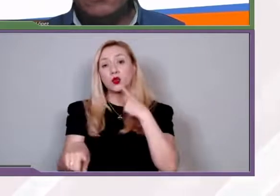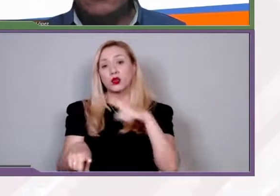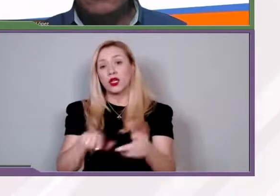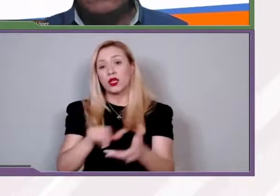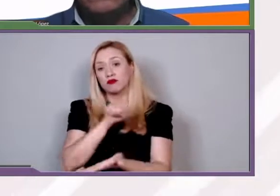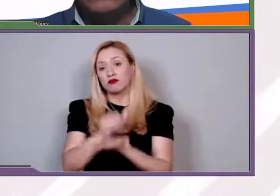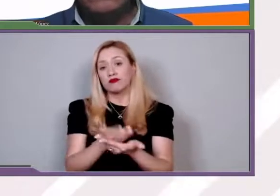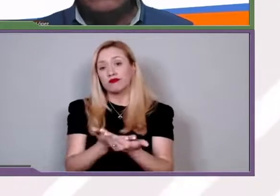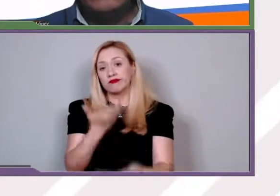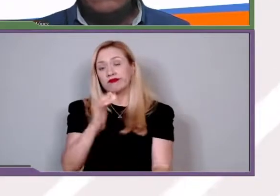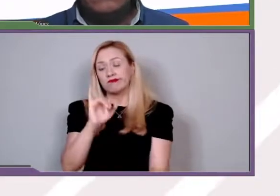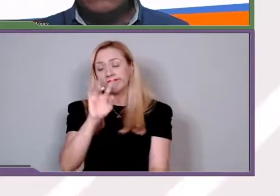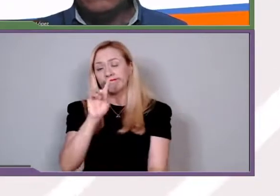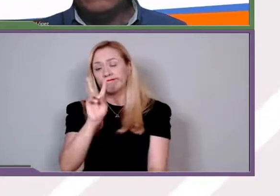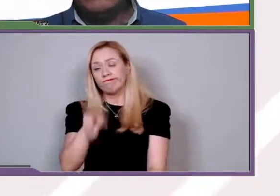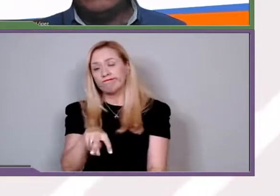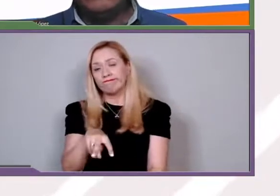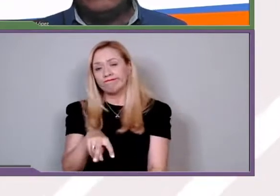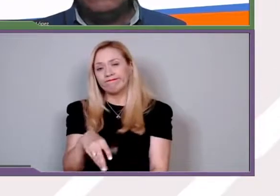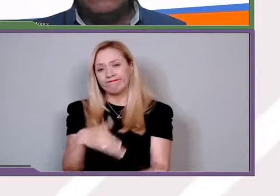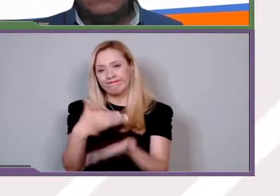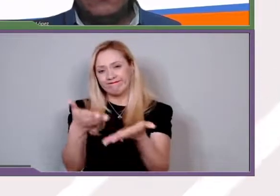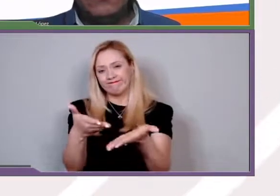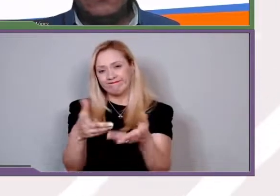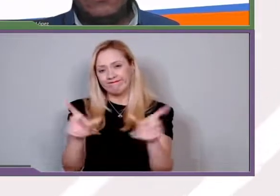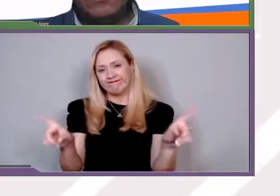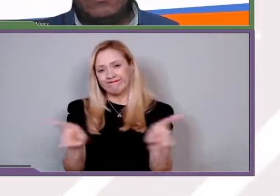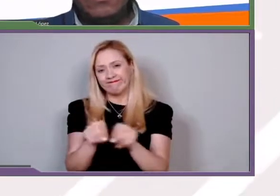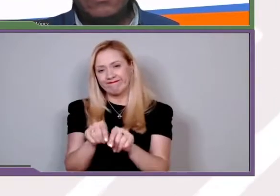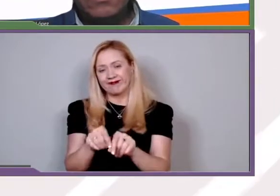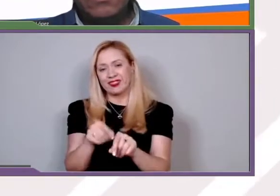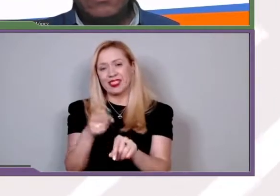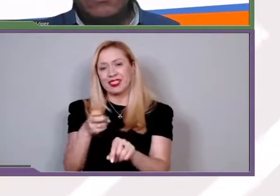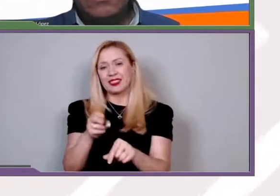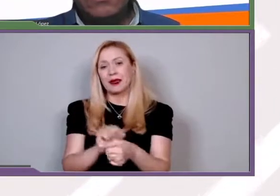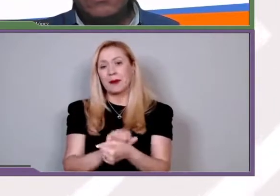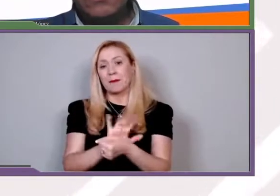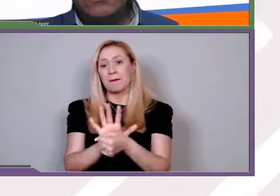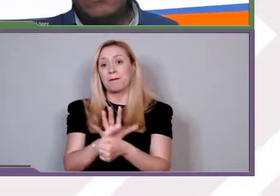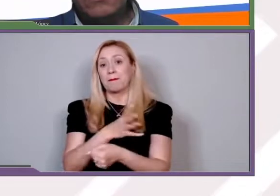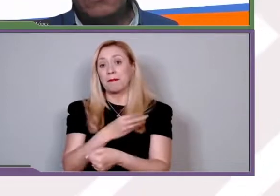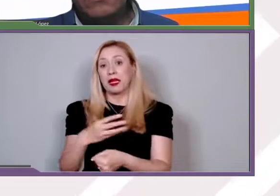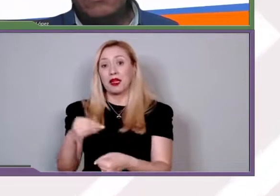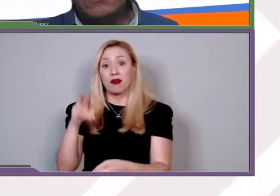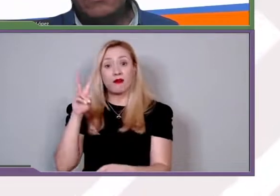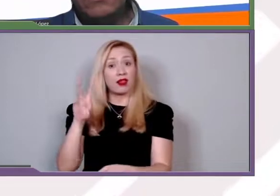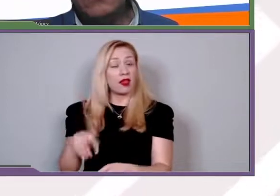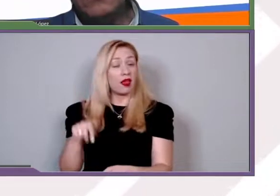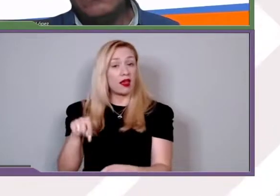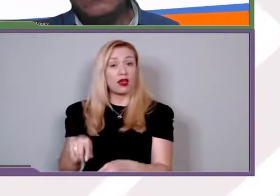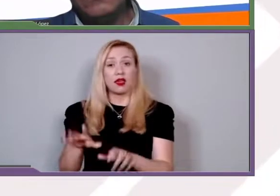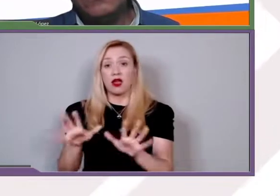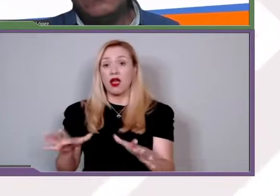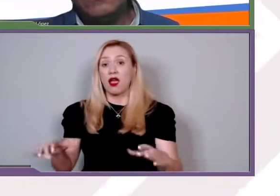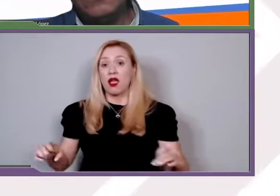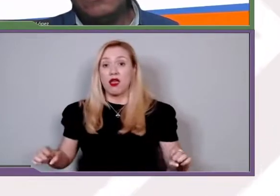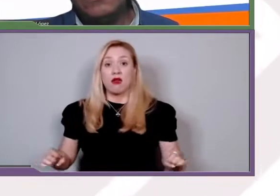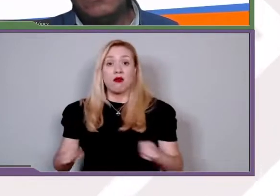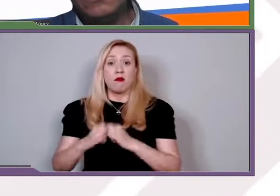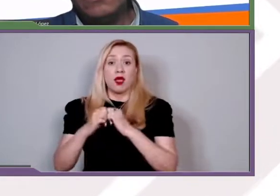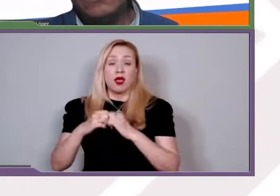es. Por ahí la dejo en cuanto a esta pandemia, que se me hace de causa mayor este